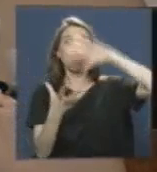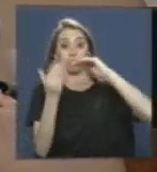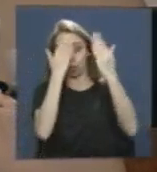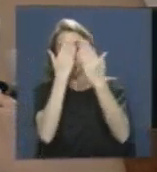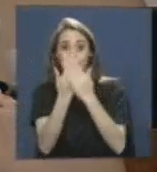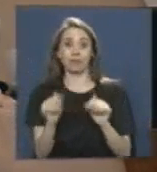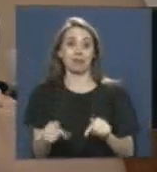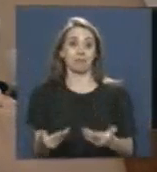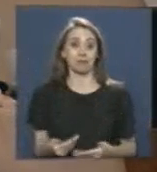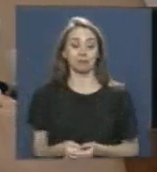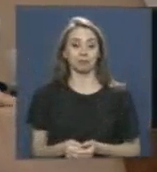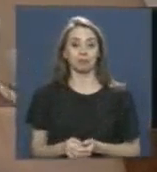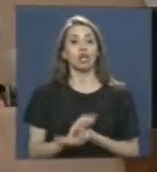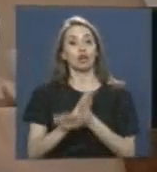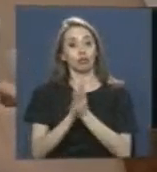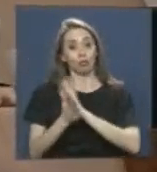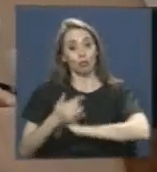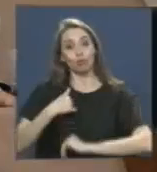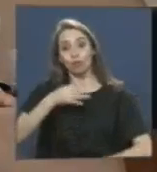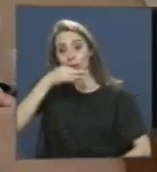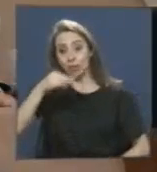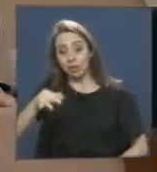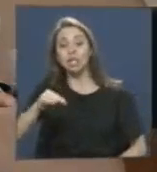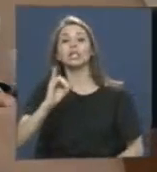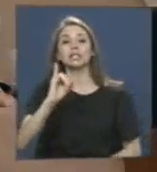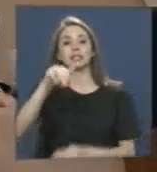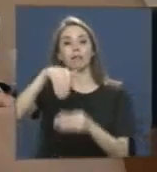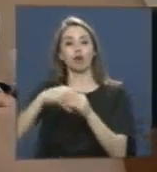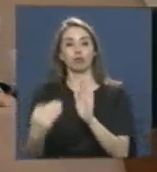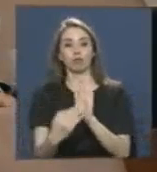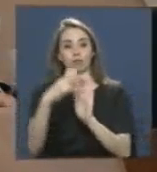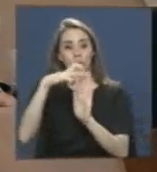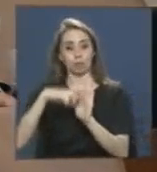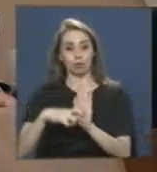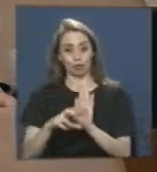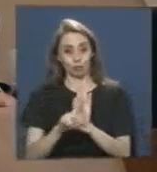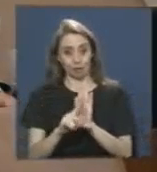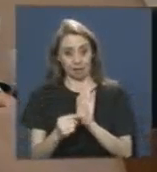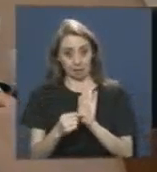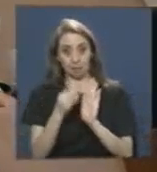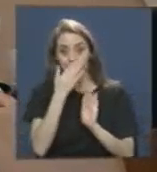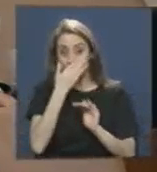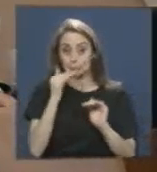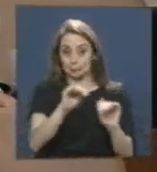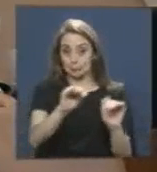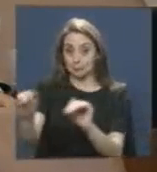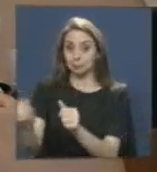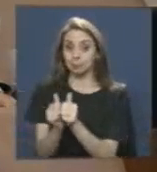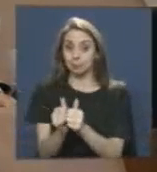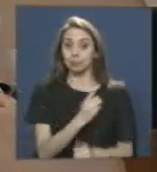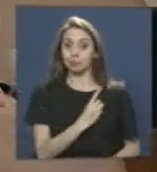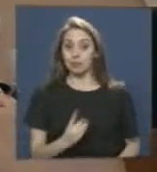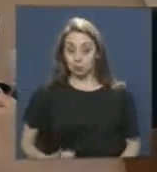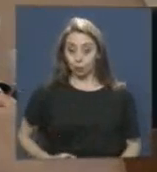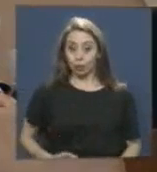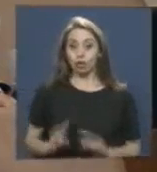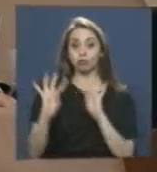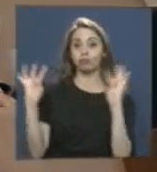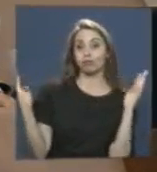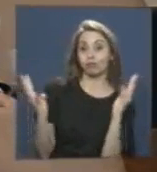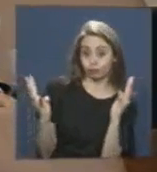enfrentamos. Con todo lo anterior, votaré a favor de este proyecto e insto al resto de mis colegas acá presentes